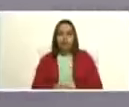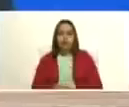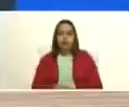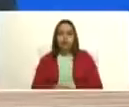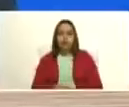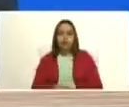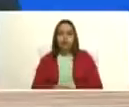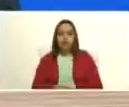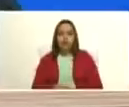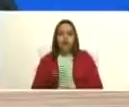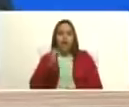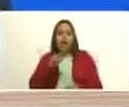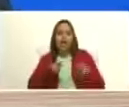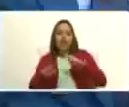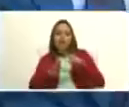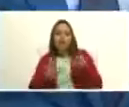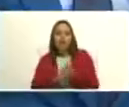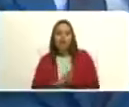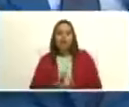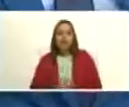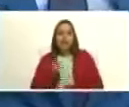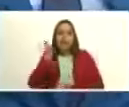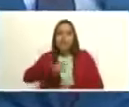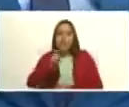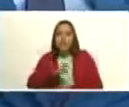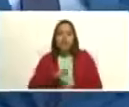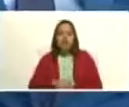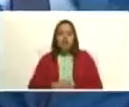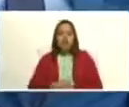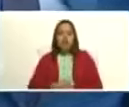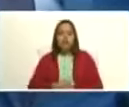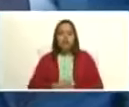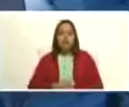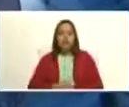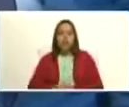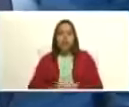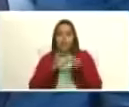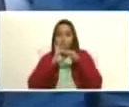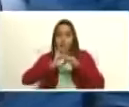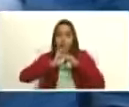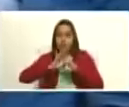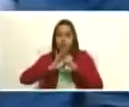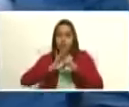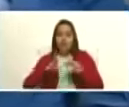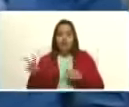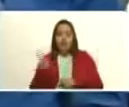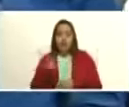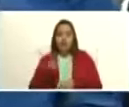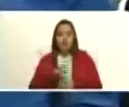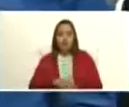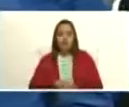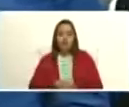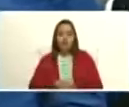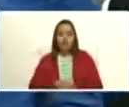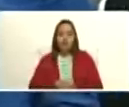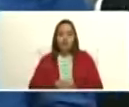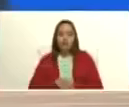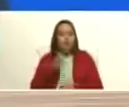tiene que ver con la necesidad de unir a Venezuela para